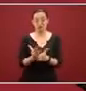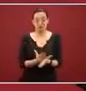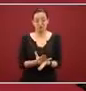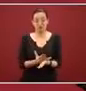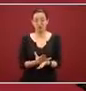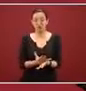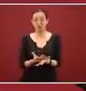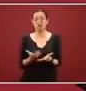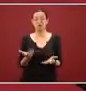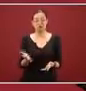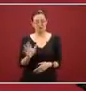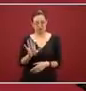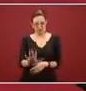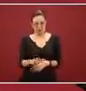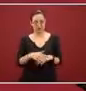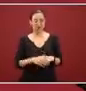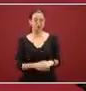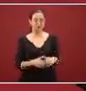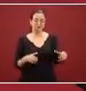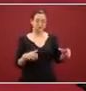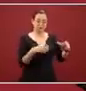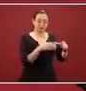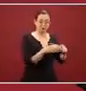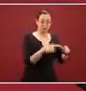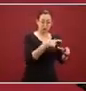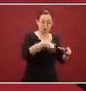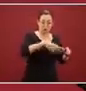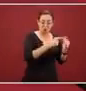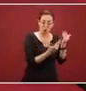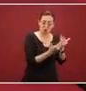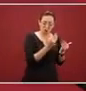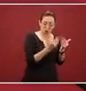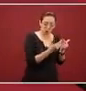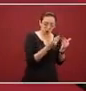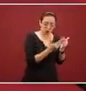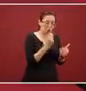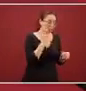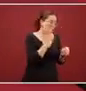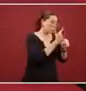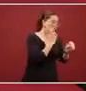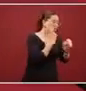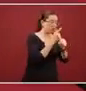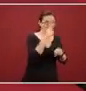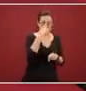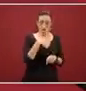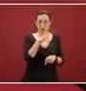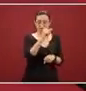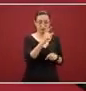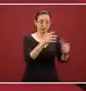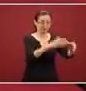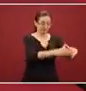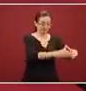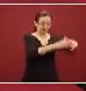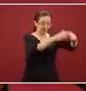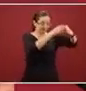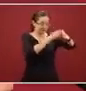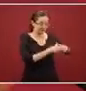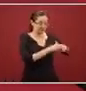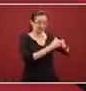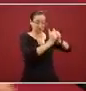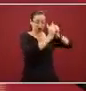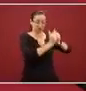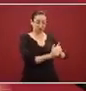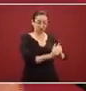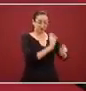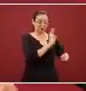muy poquitos casos, y estos casos son rastreables, directamente identificables, con base en sus síntomas, aquí destaco,